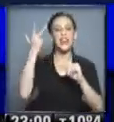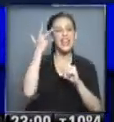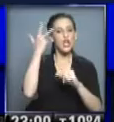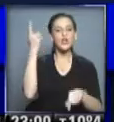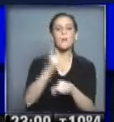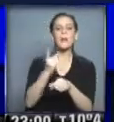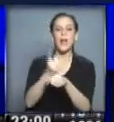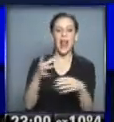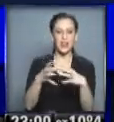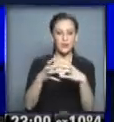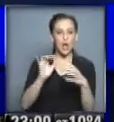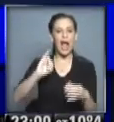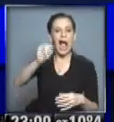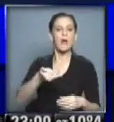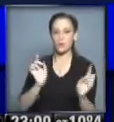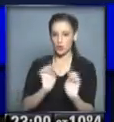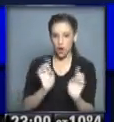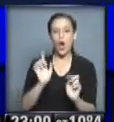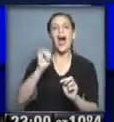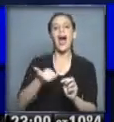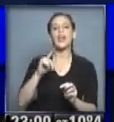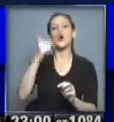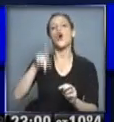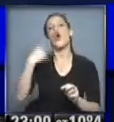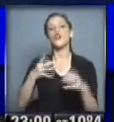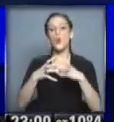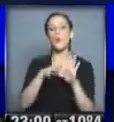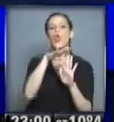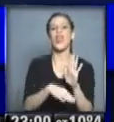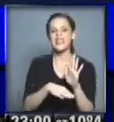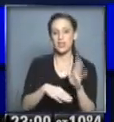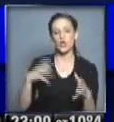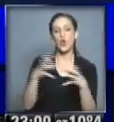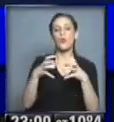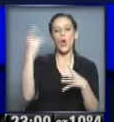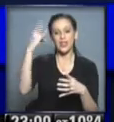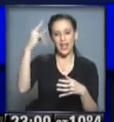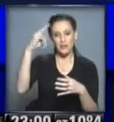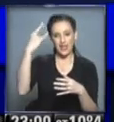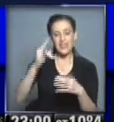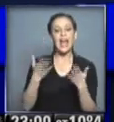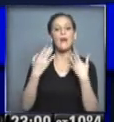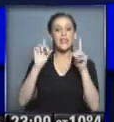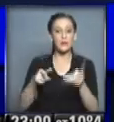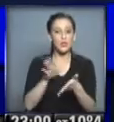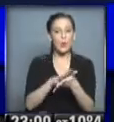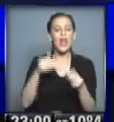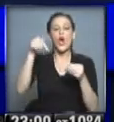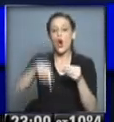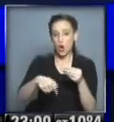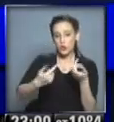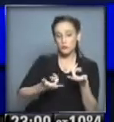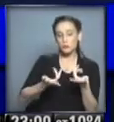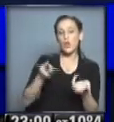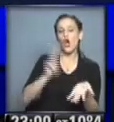y que todavía no hay campeón si hay otro equipo descendido se trata de independiente y por supuesto estaríamos hablando de la actualidad del rojo que hoy tuvo que